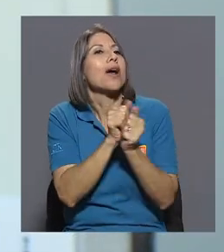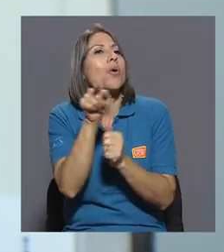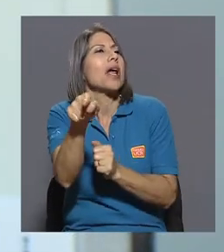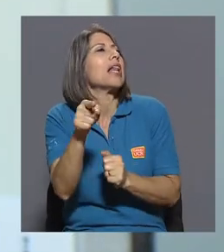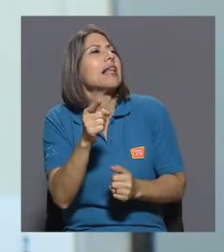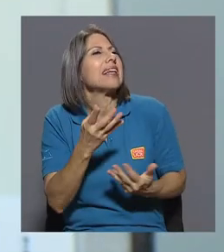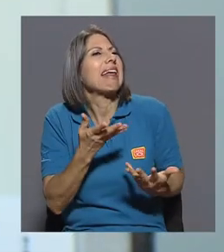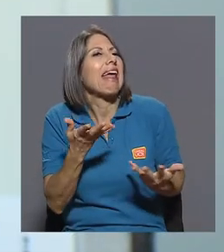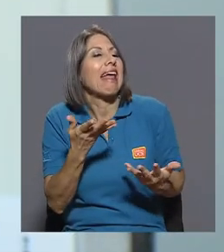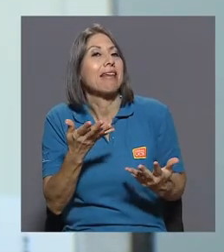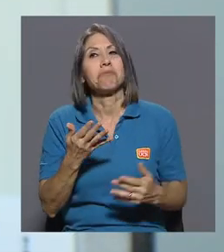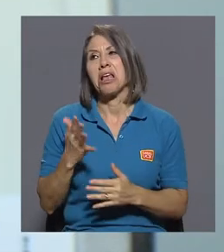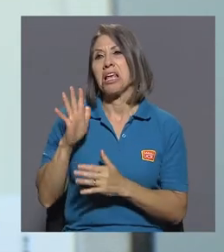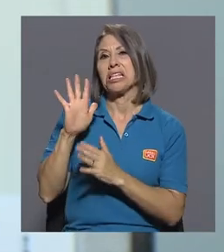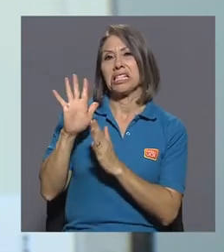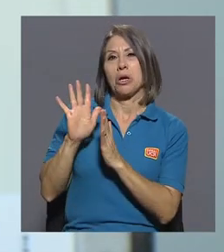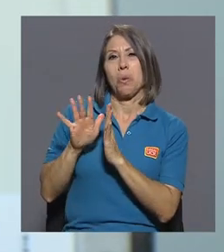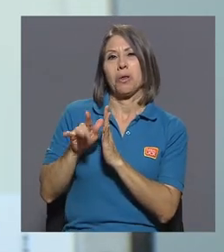fueron tan rápidos.